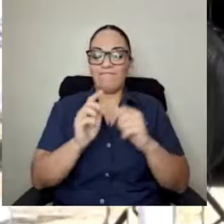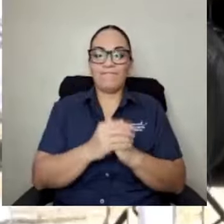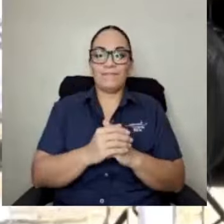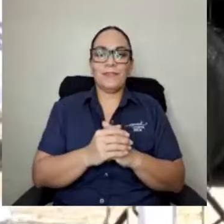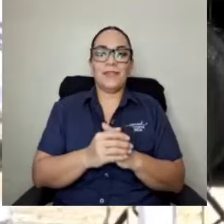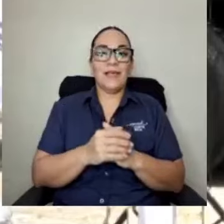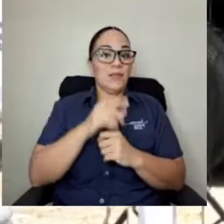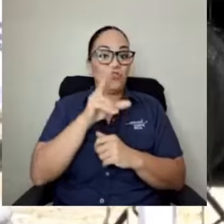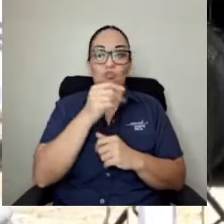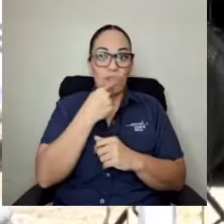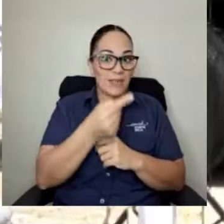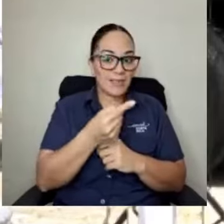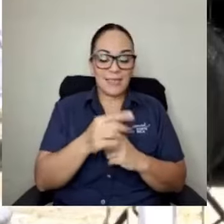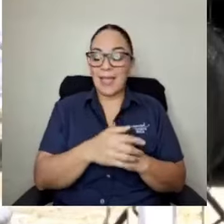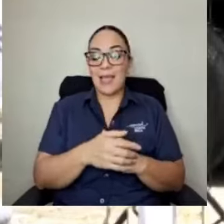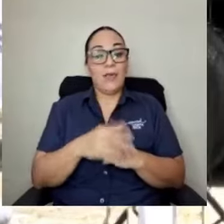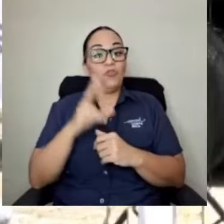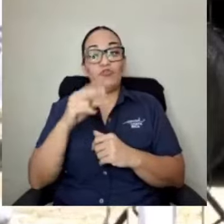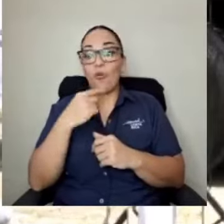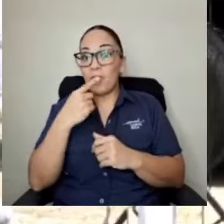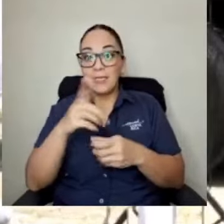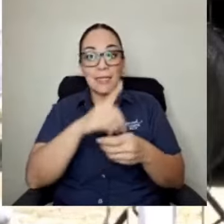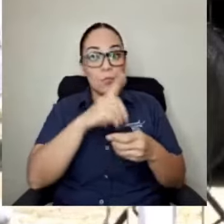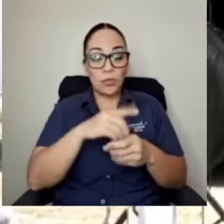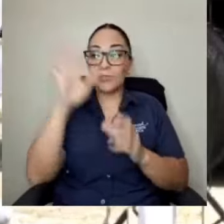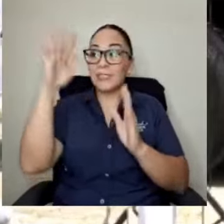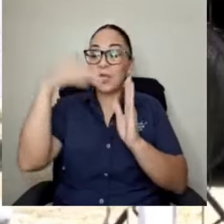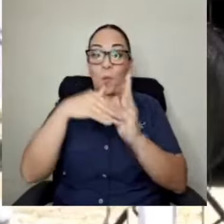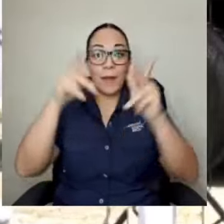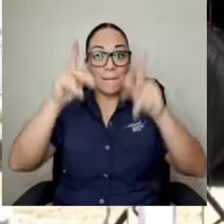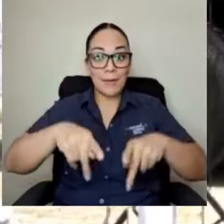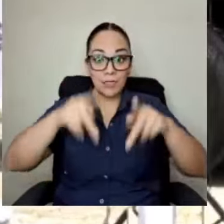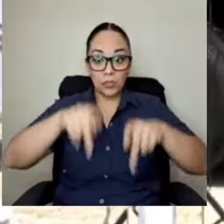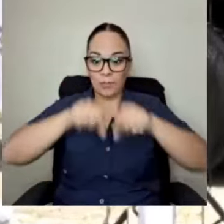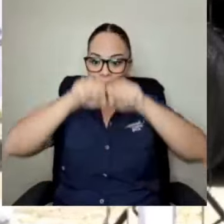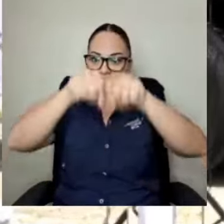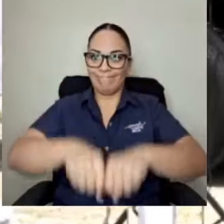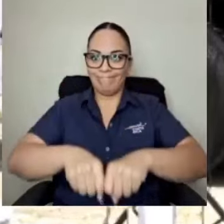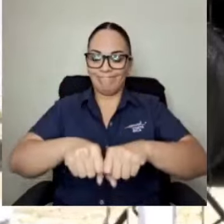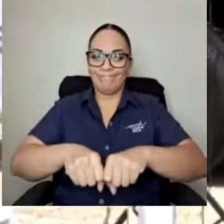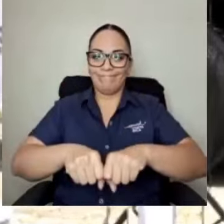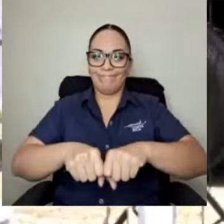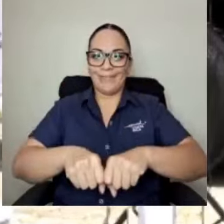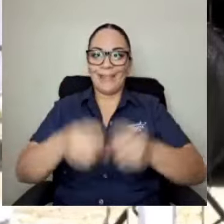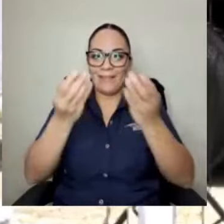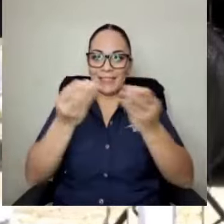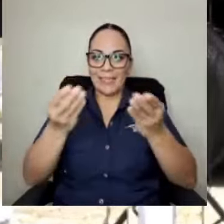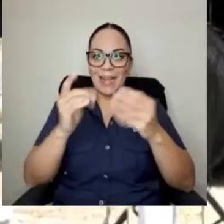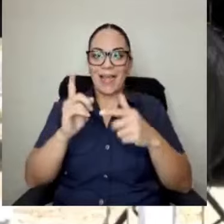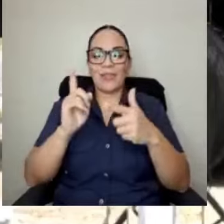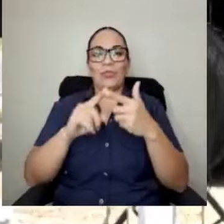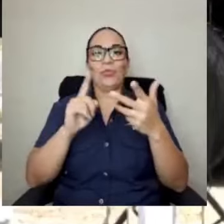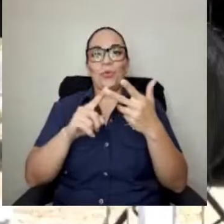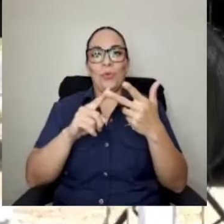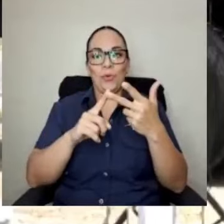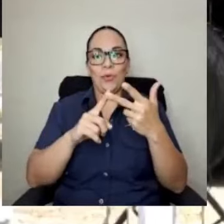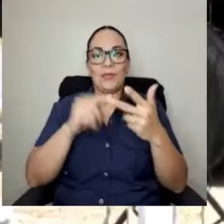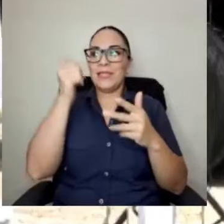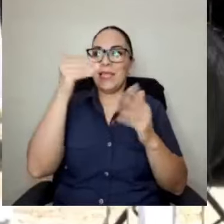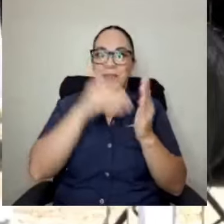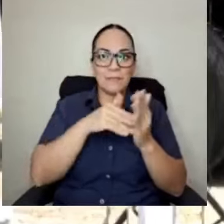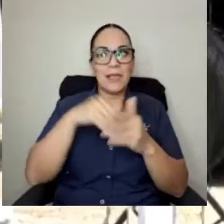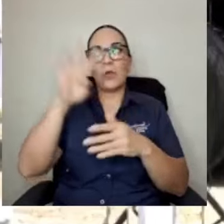5.000 bachilleres que ya habían perdido la esperanza se lograron graduar, vienen 10 más y después 40.000 más.